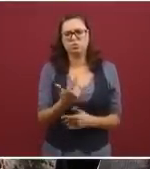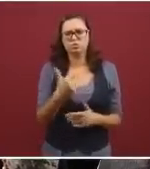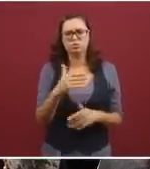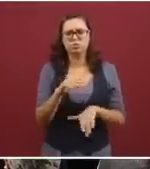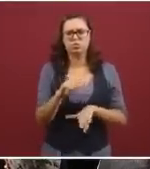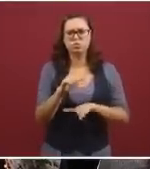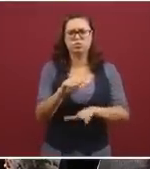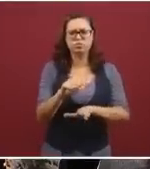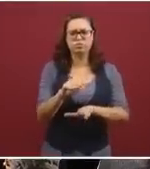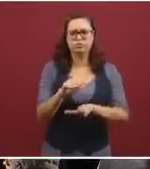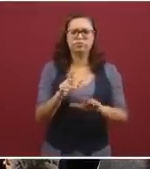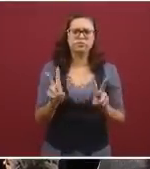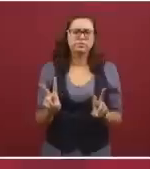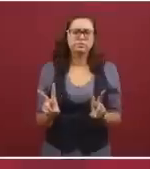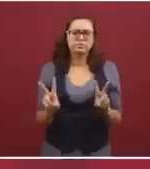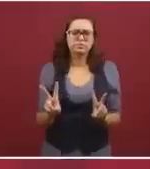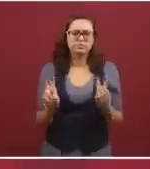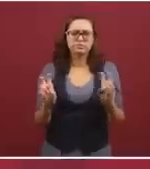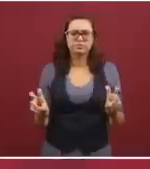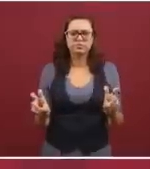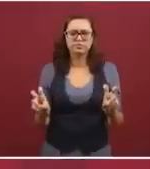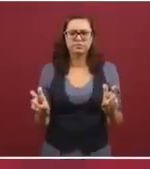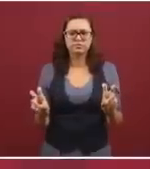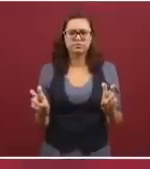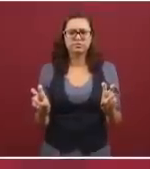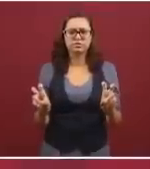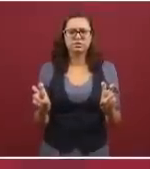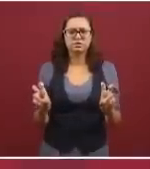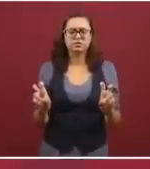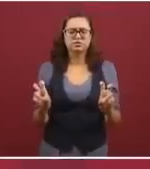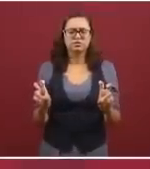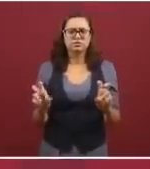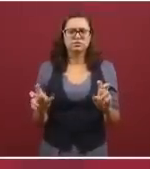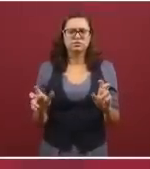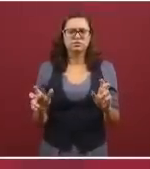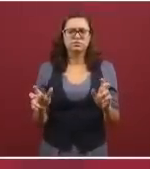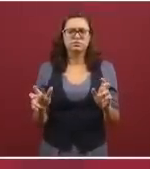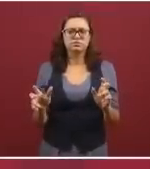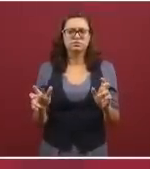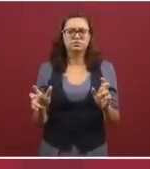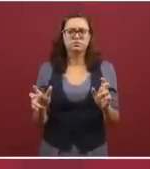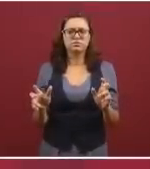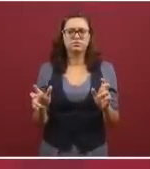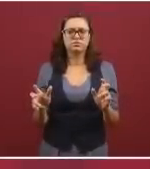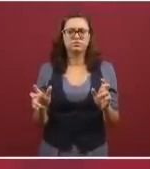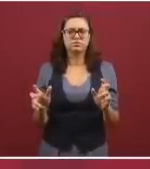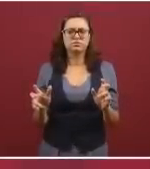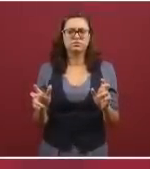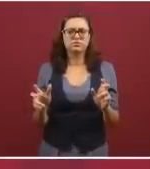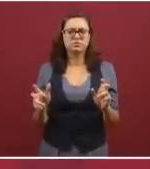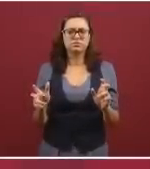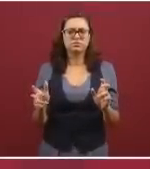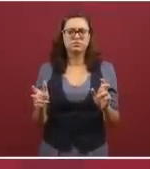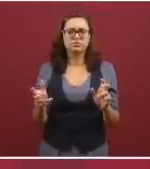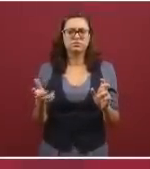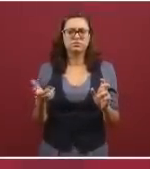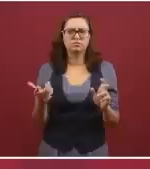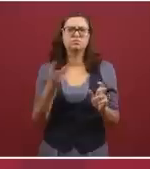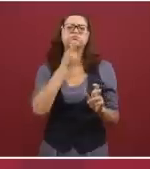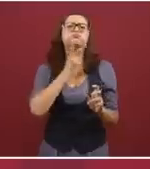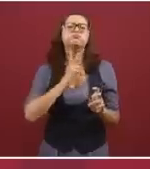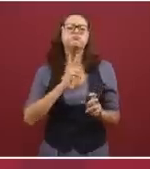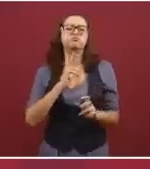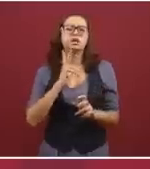nota de ayer acerca de la caída en la producción